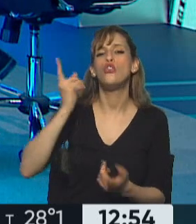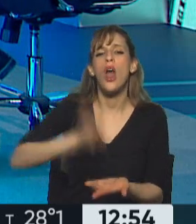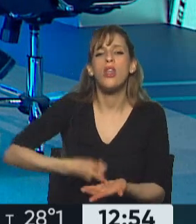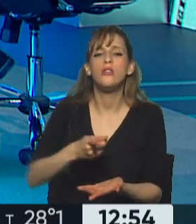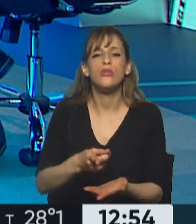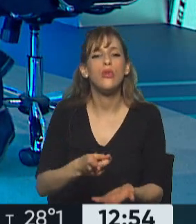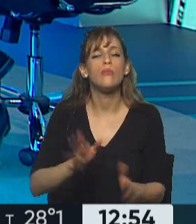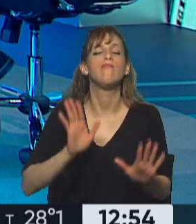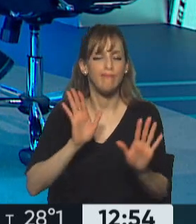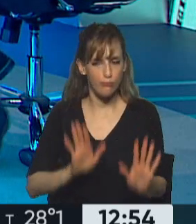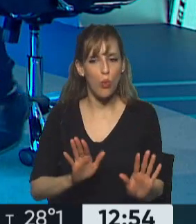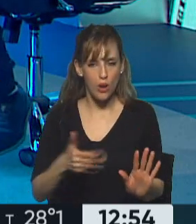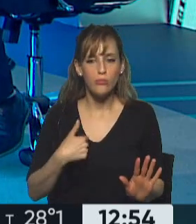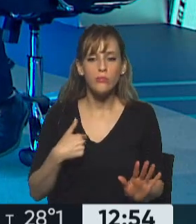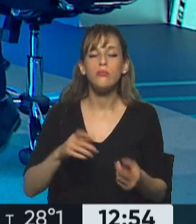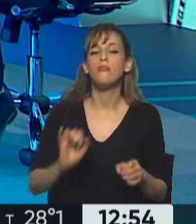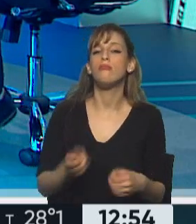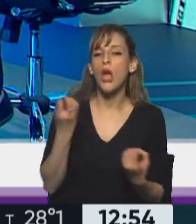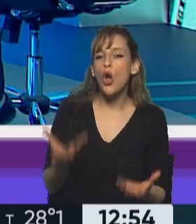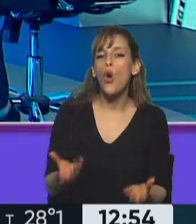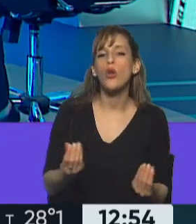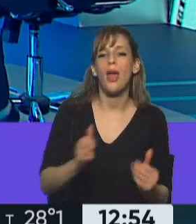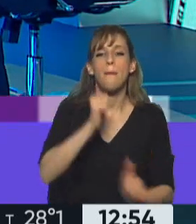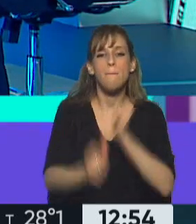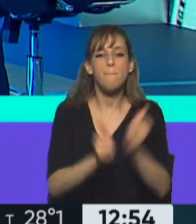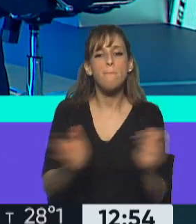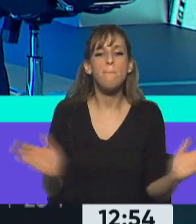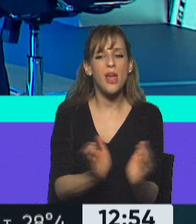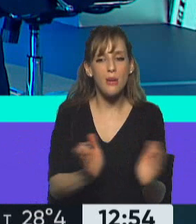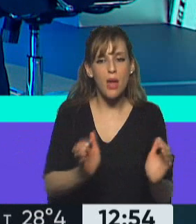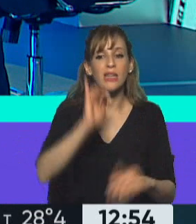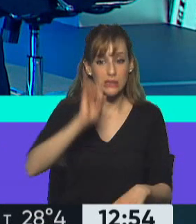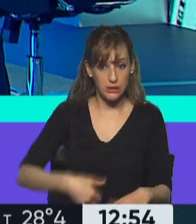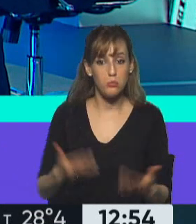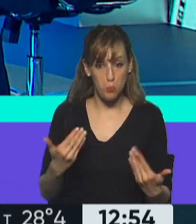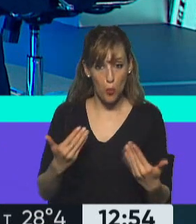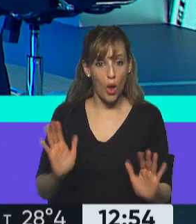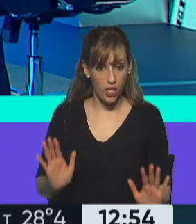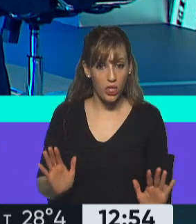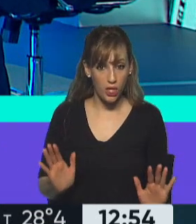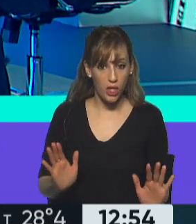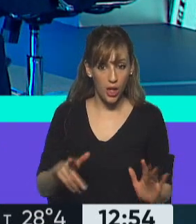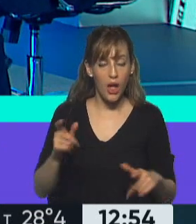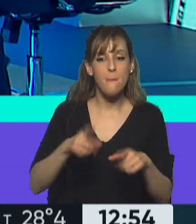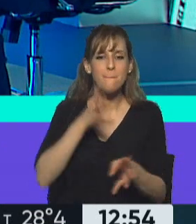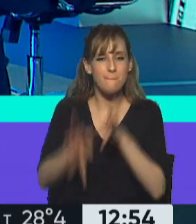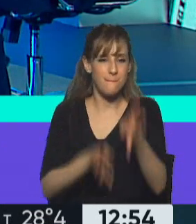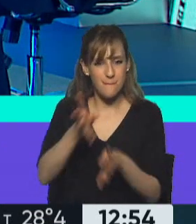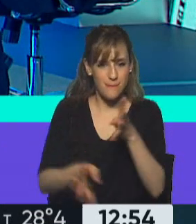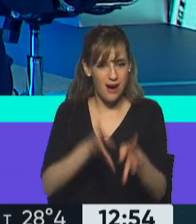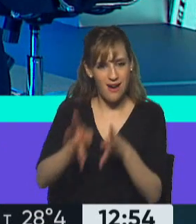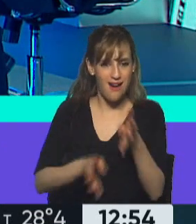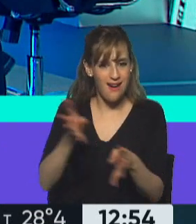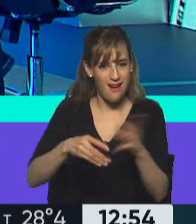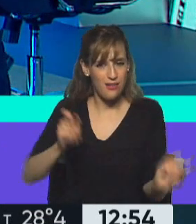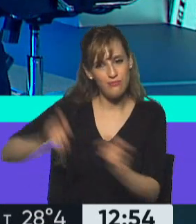Bueno, vamos a facilitar que las pymes puedan seguir importando o comprando insumos en el exterior. Vamos a facilitar los trámites. ¿Y qué significa una